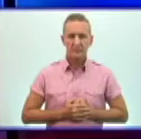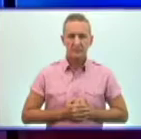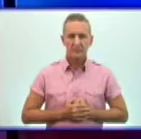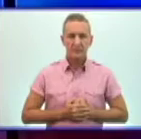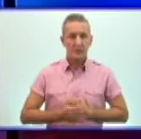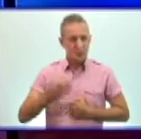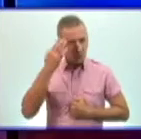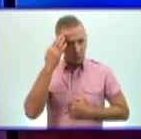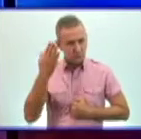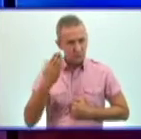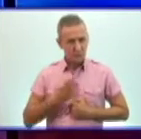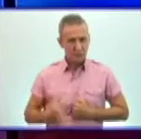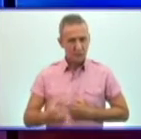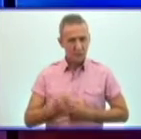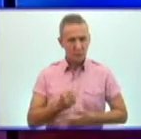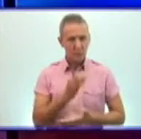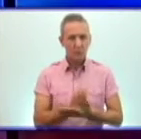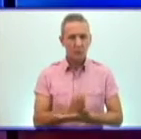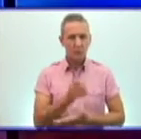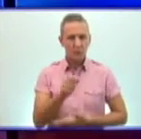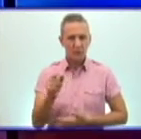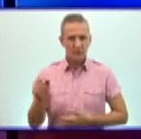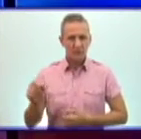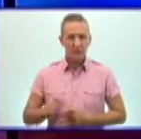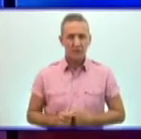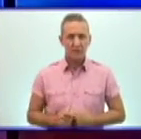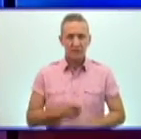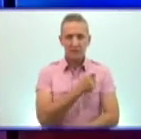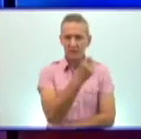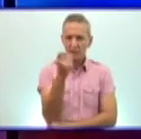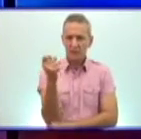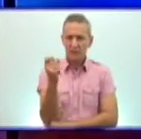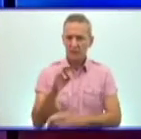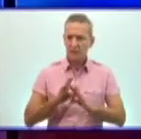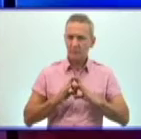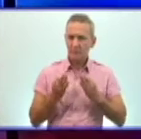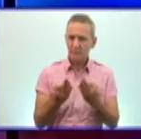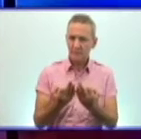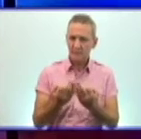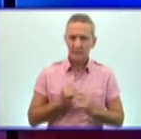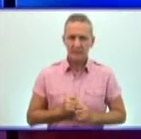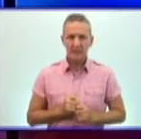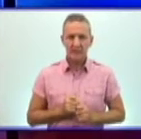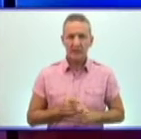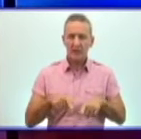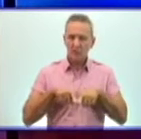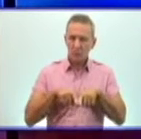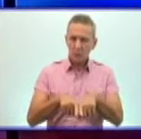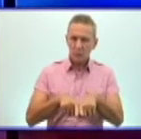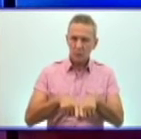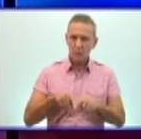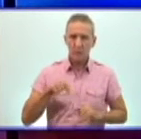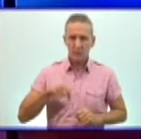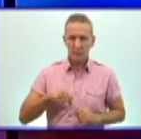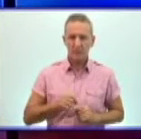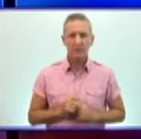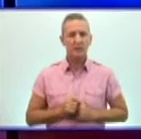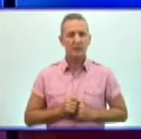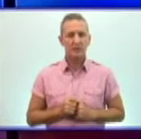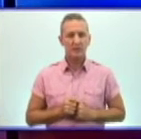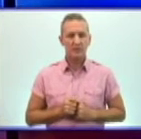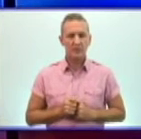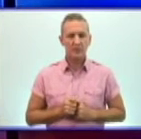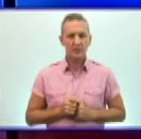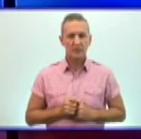Un saludo tengan todos los estudiantes, docentes y familiares que nos acompañan. Una vez más,